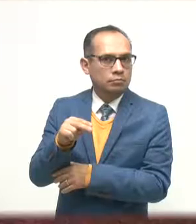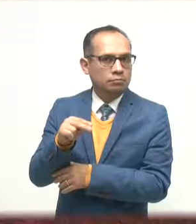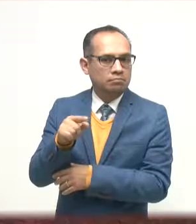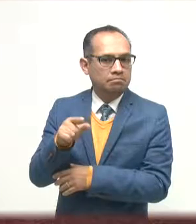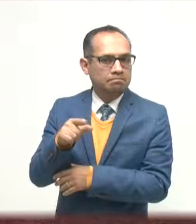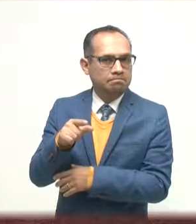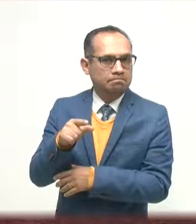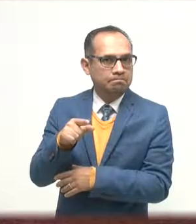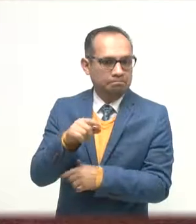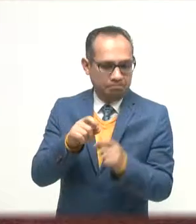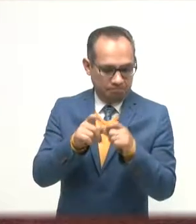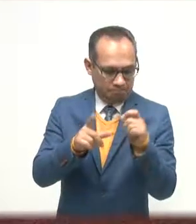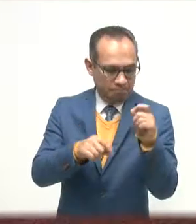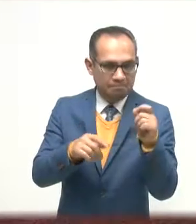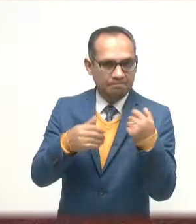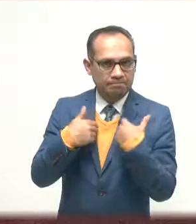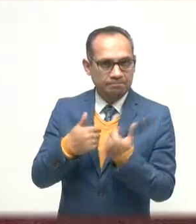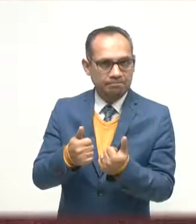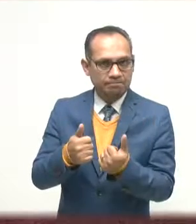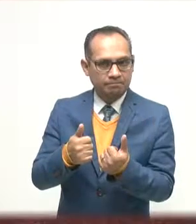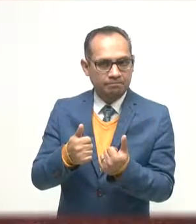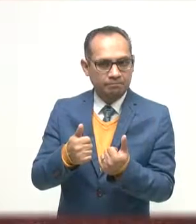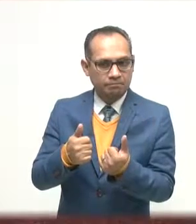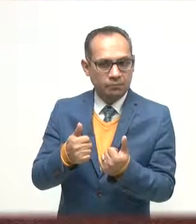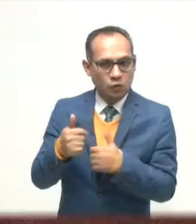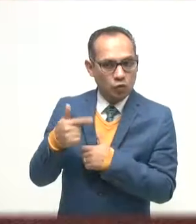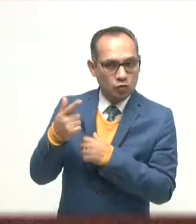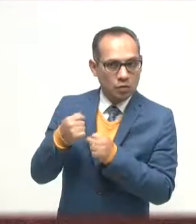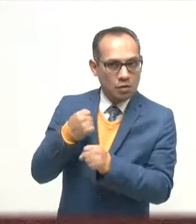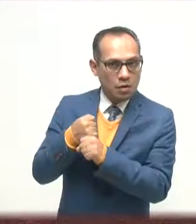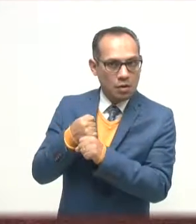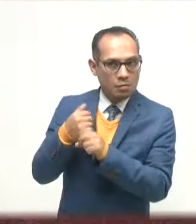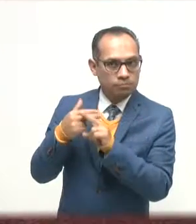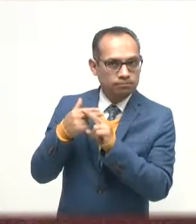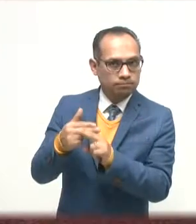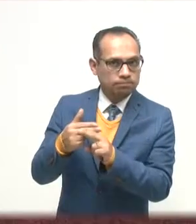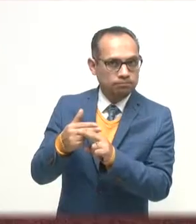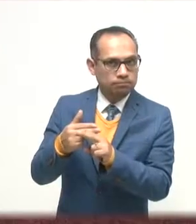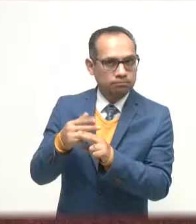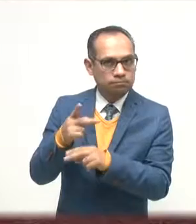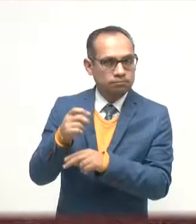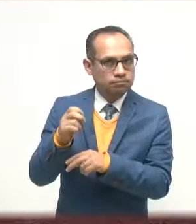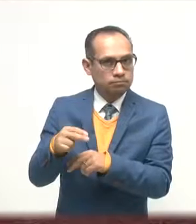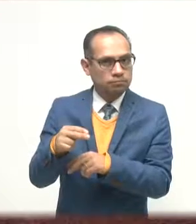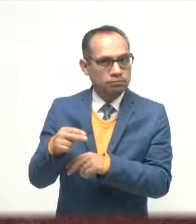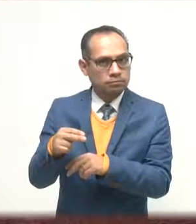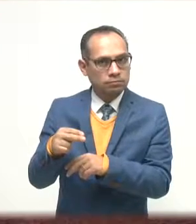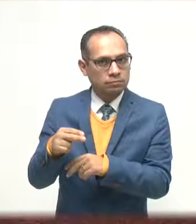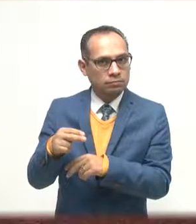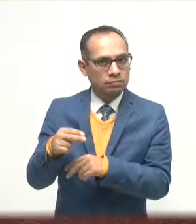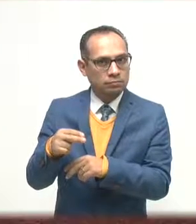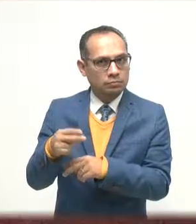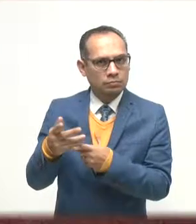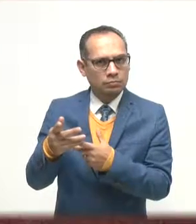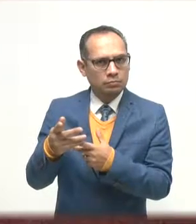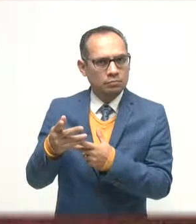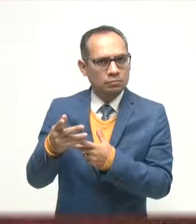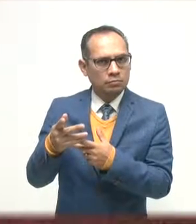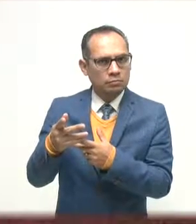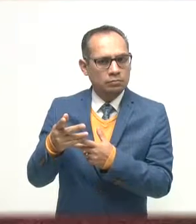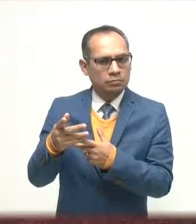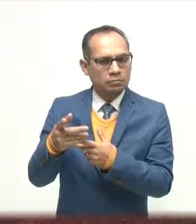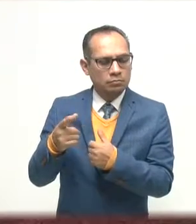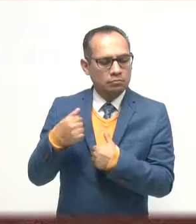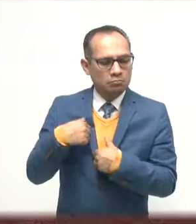12 años de gobiernos panistas su insignia no fue la defensa de los derechos humanos